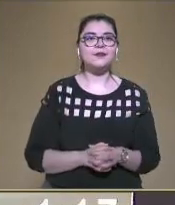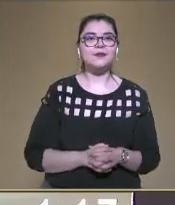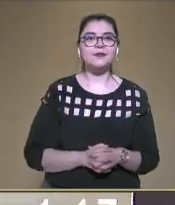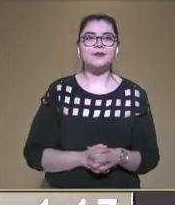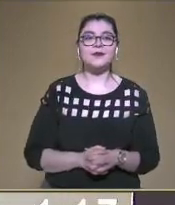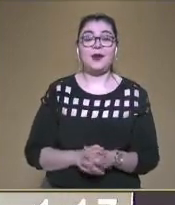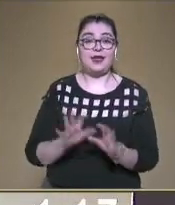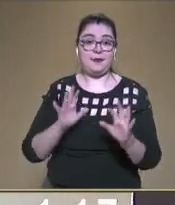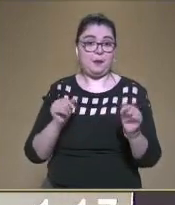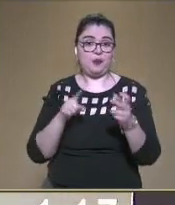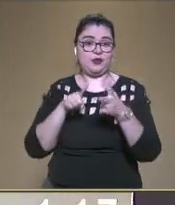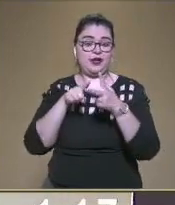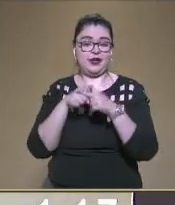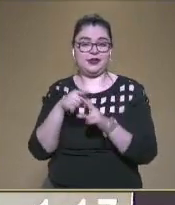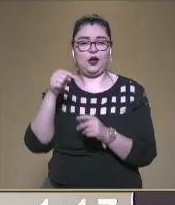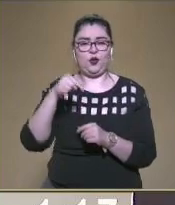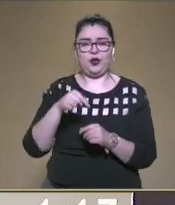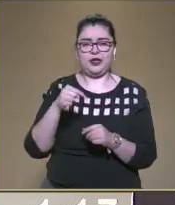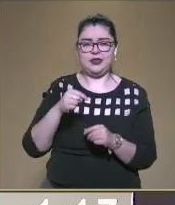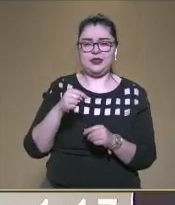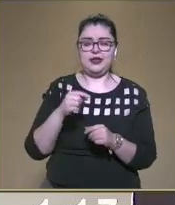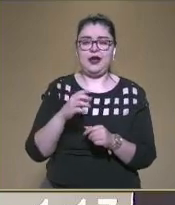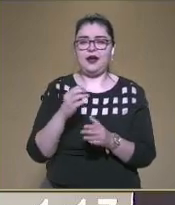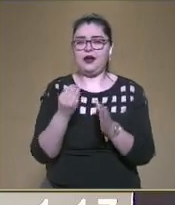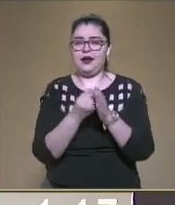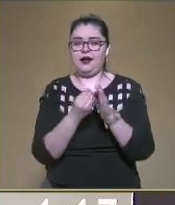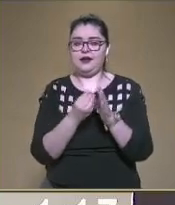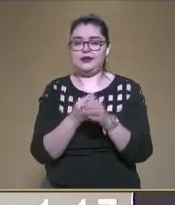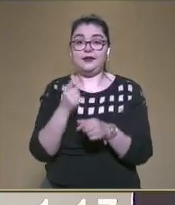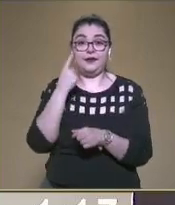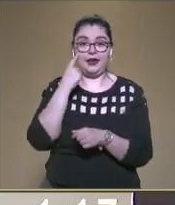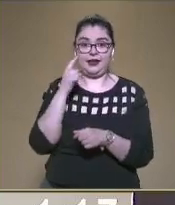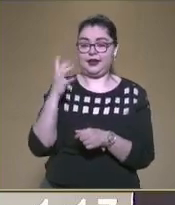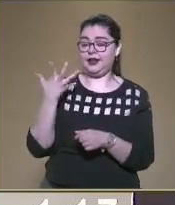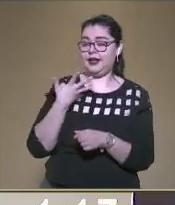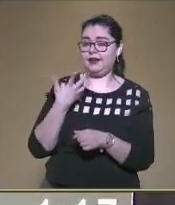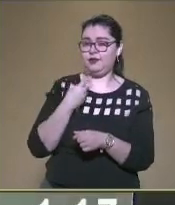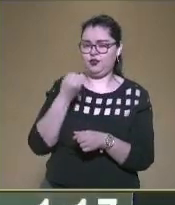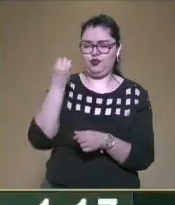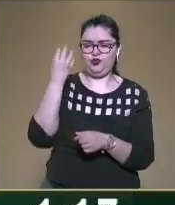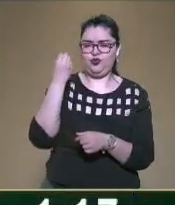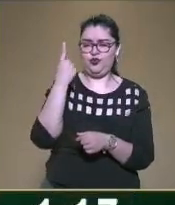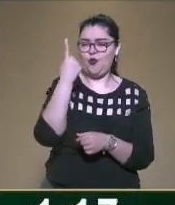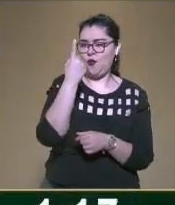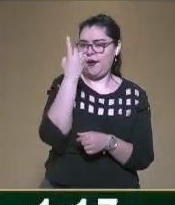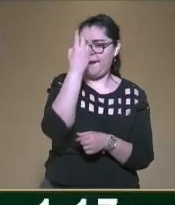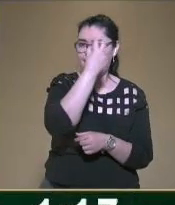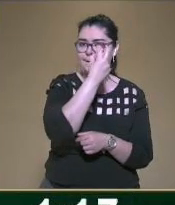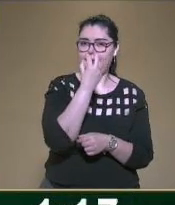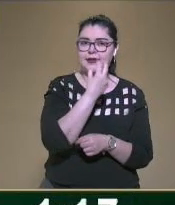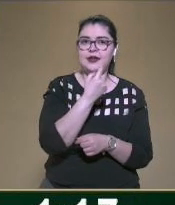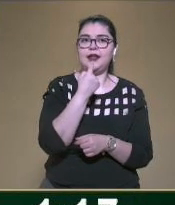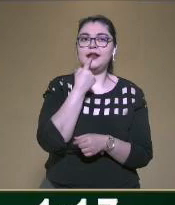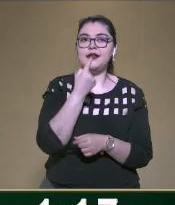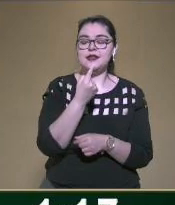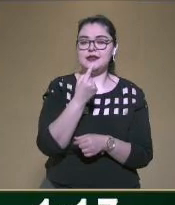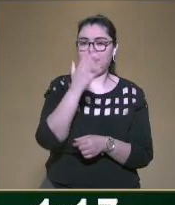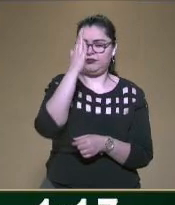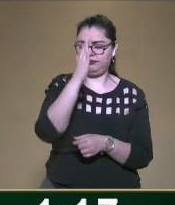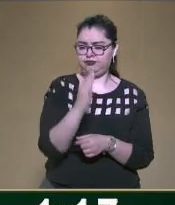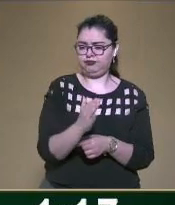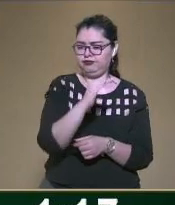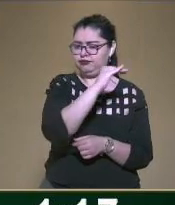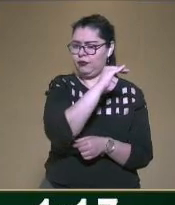esta clase. Aquí tenemos una pizza, ¿ok? Y te dice que la vas a repartir en